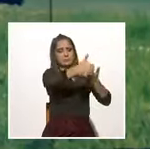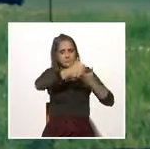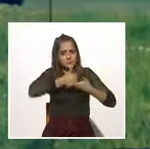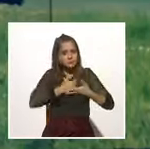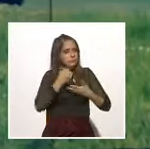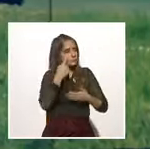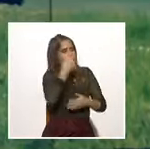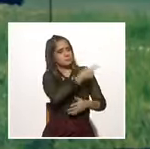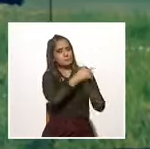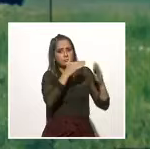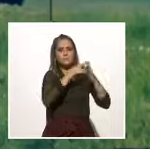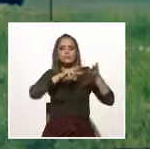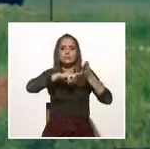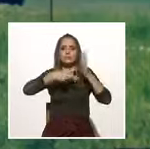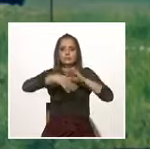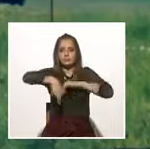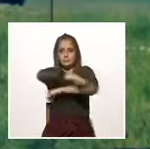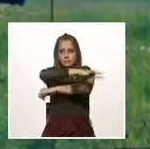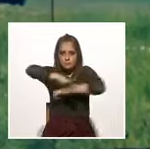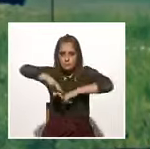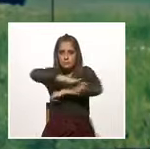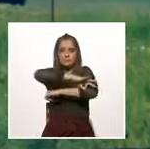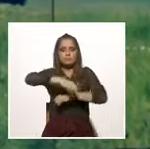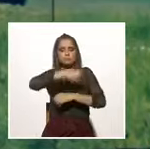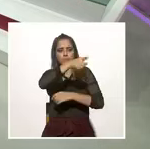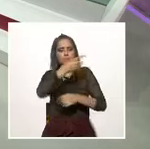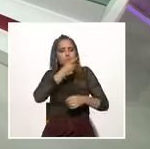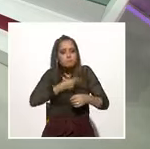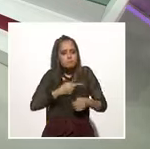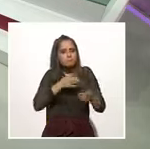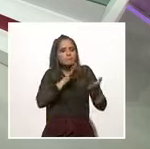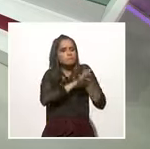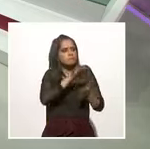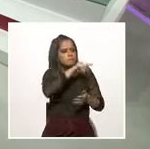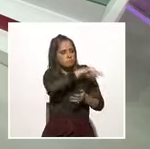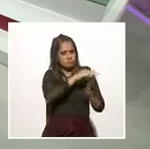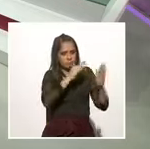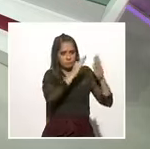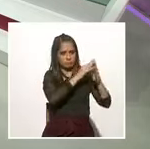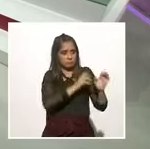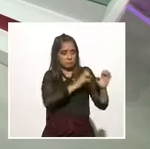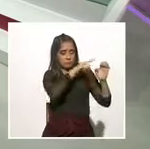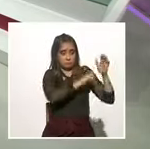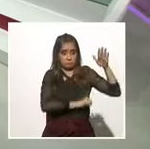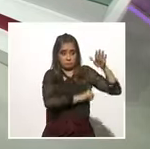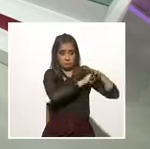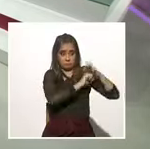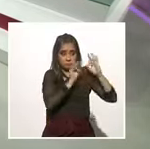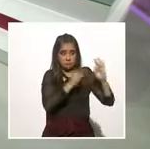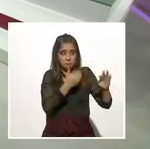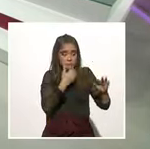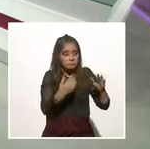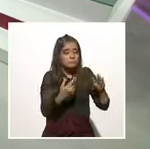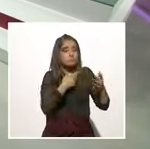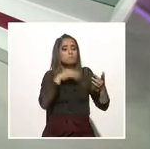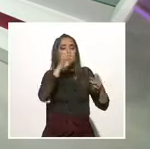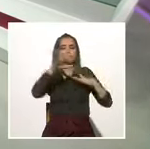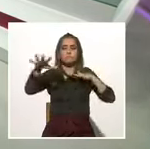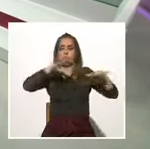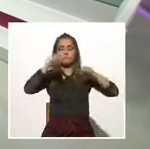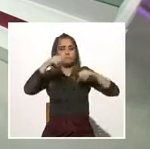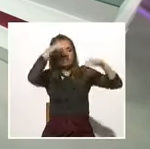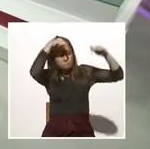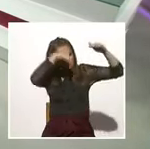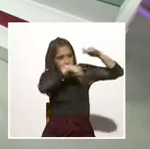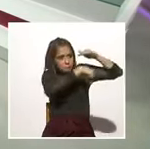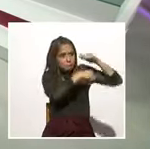Que arquitecto, alguien que nos diga en nuestra construcción cuál sería el mejor lugar en caso de